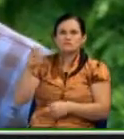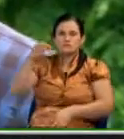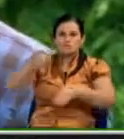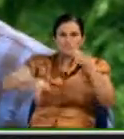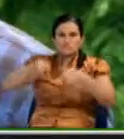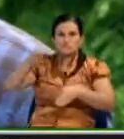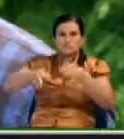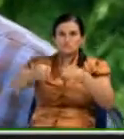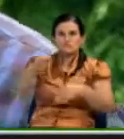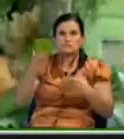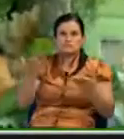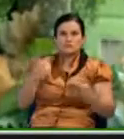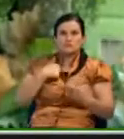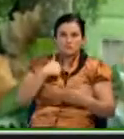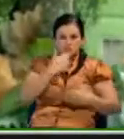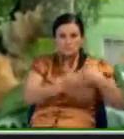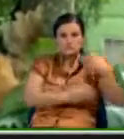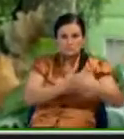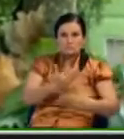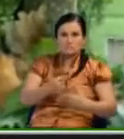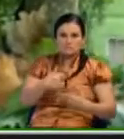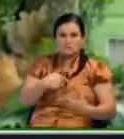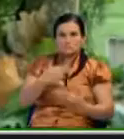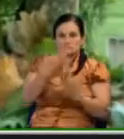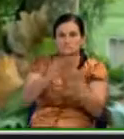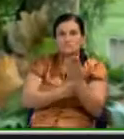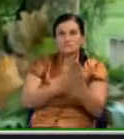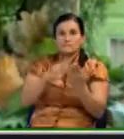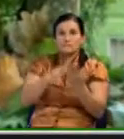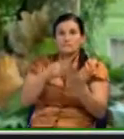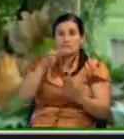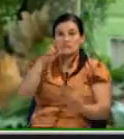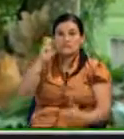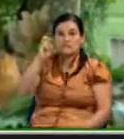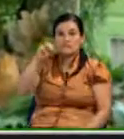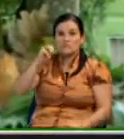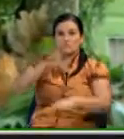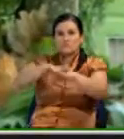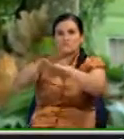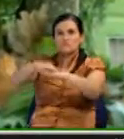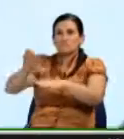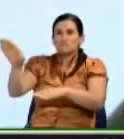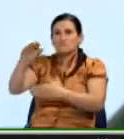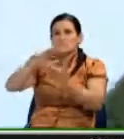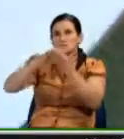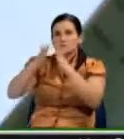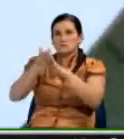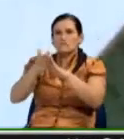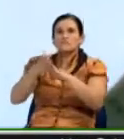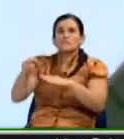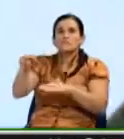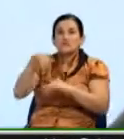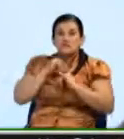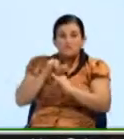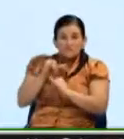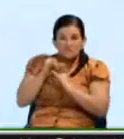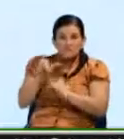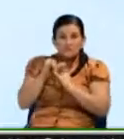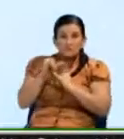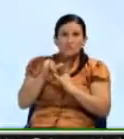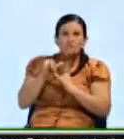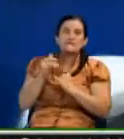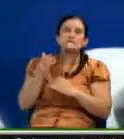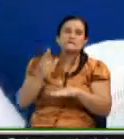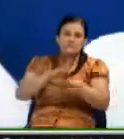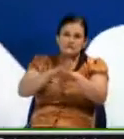juzgado en donde está mi proceso. Ramón Ramírez hace un llamado a la comunidad que está atravesando por las mismas